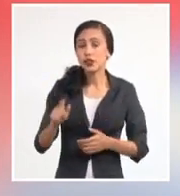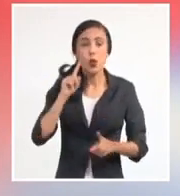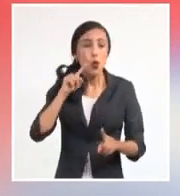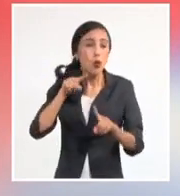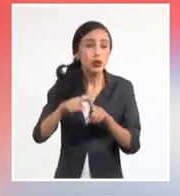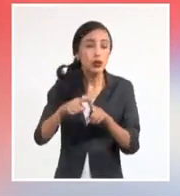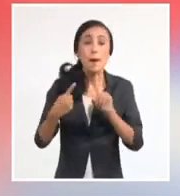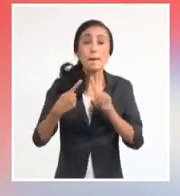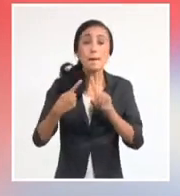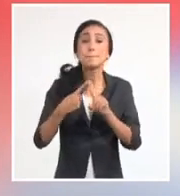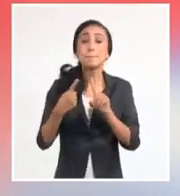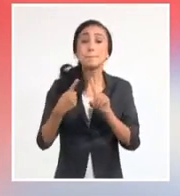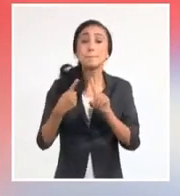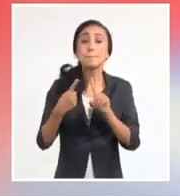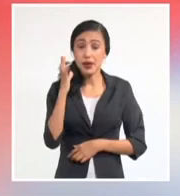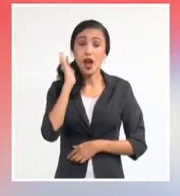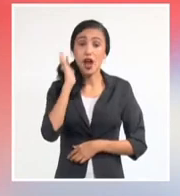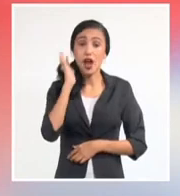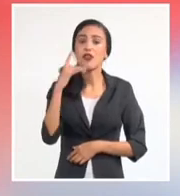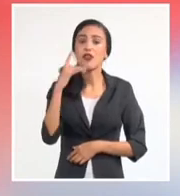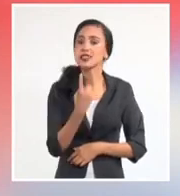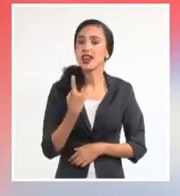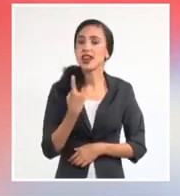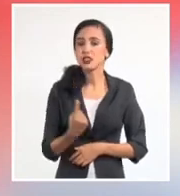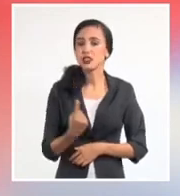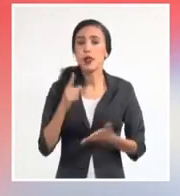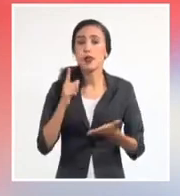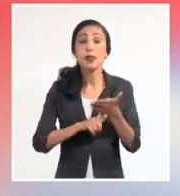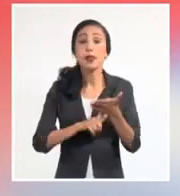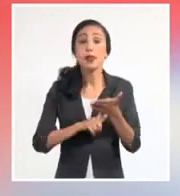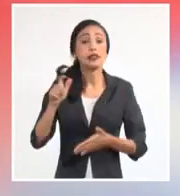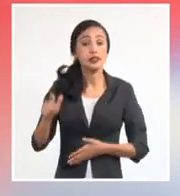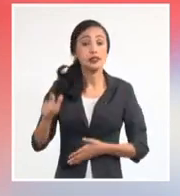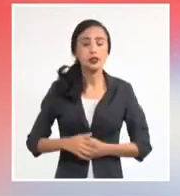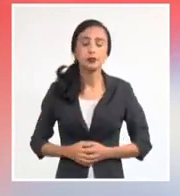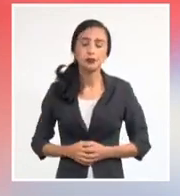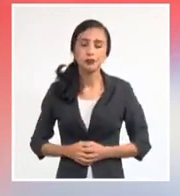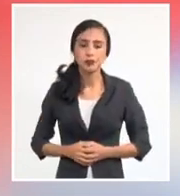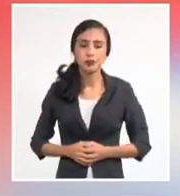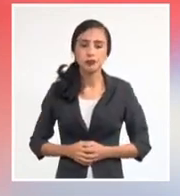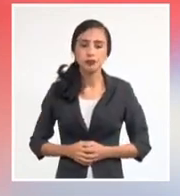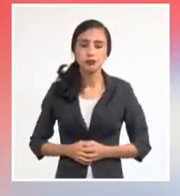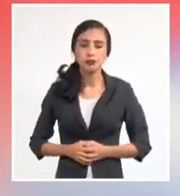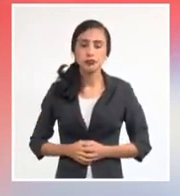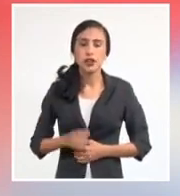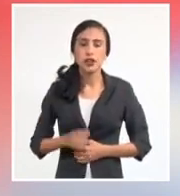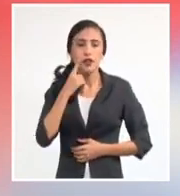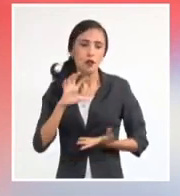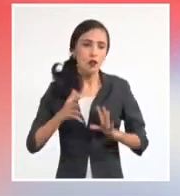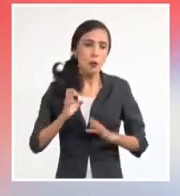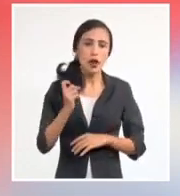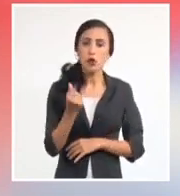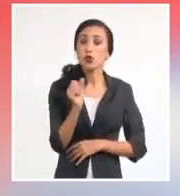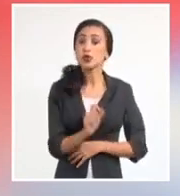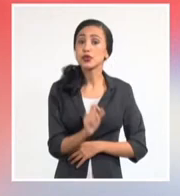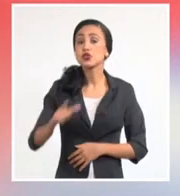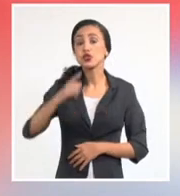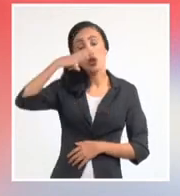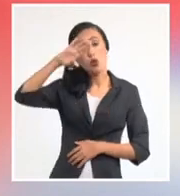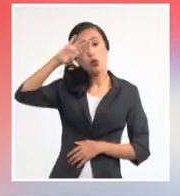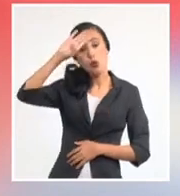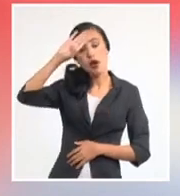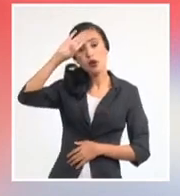primera Conferencia Nacional del Partido, la conceptualización del modelo económico social cubano de